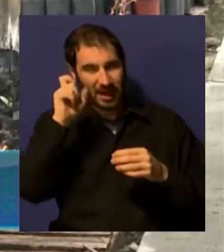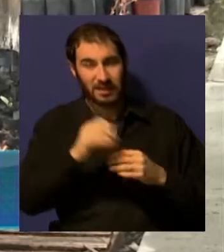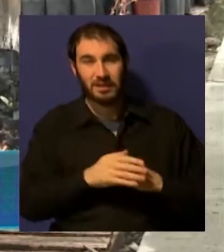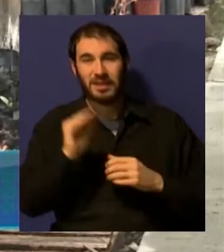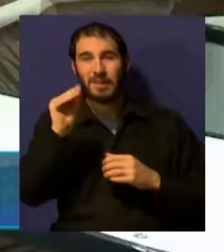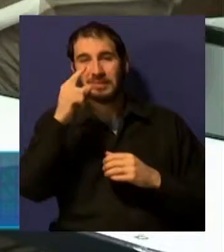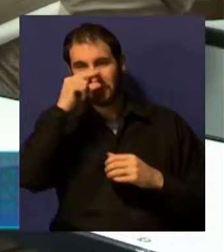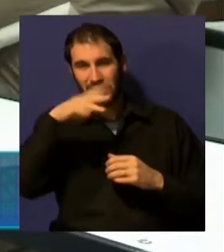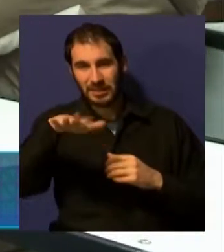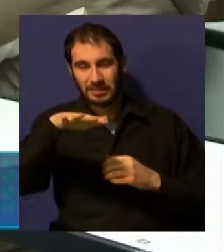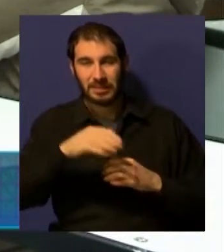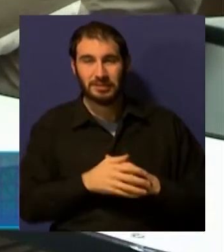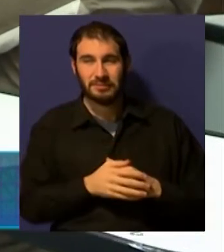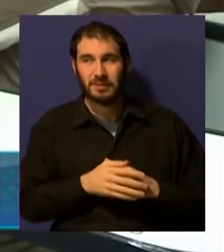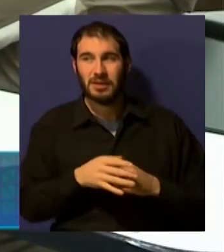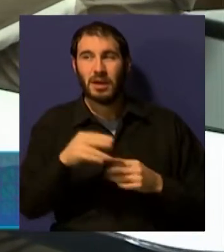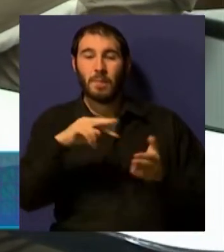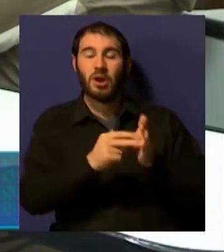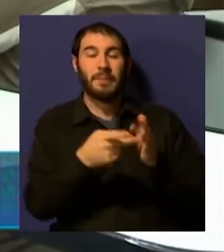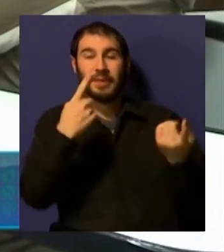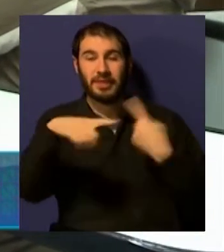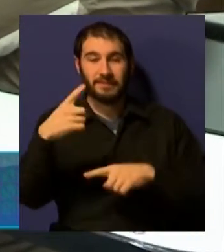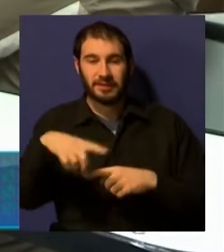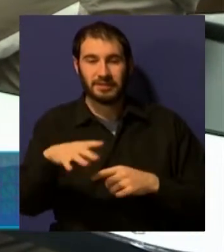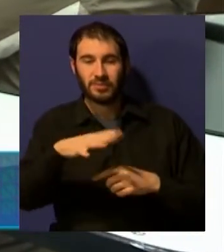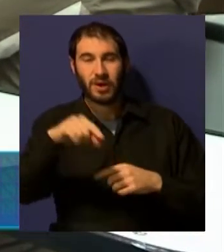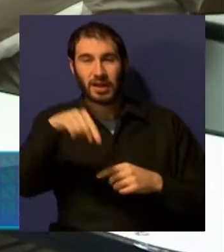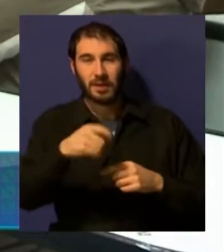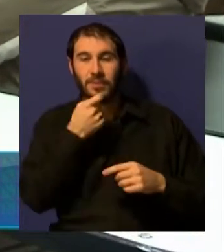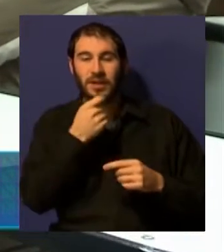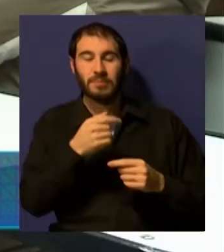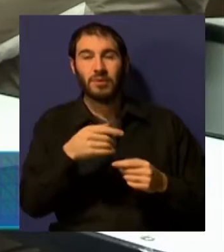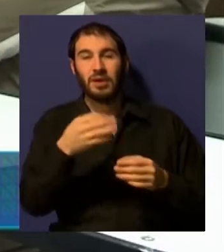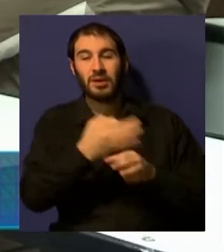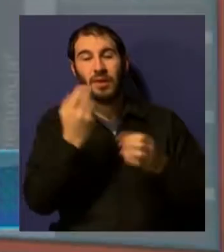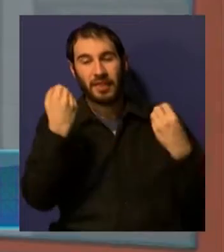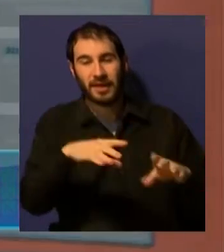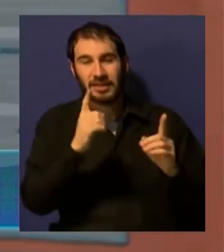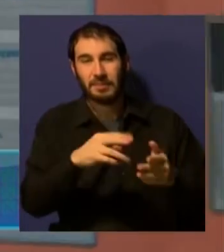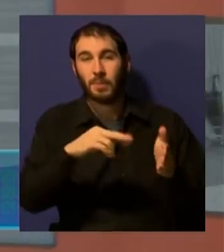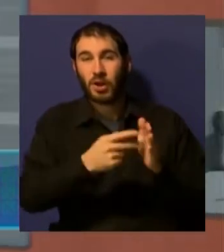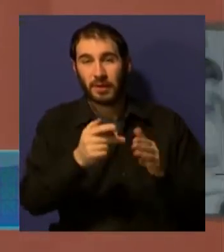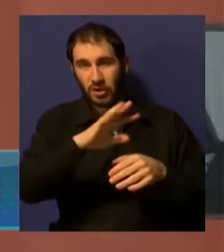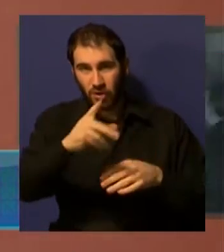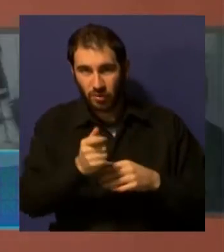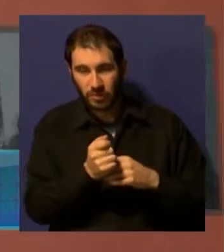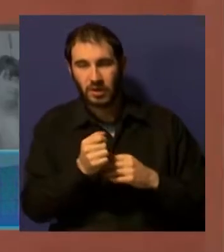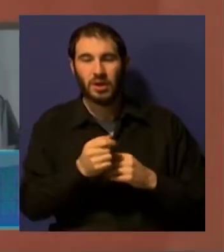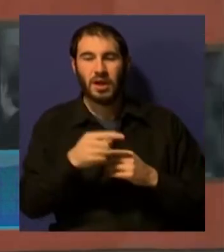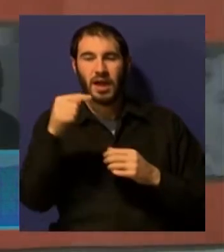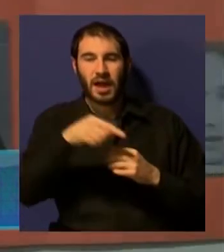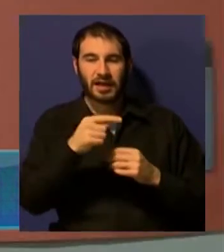departamento de Las Heras, ante distintas problemáticas que se dan en la zona, como es la deserción escolar y la inseguridad, donde se han ido